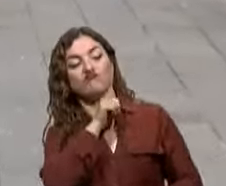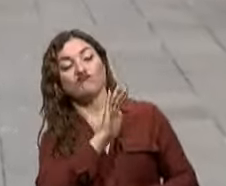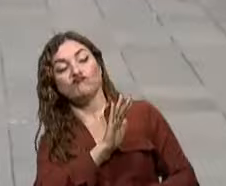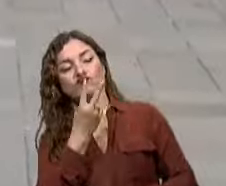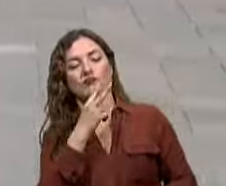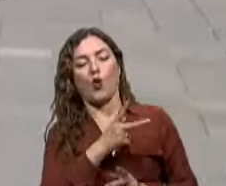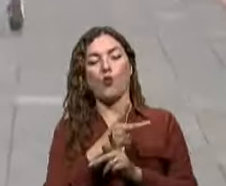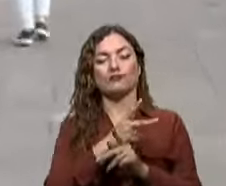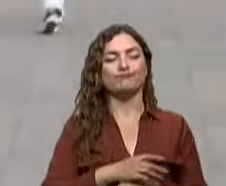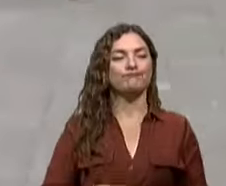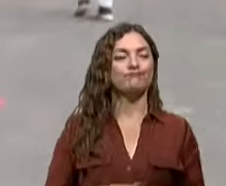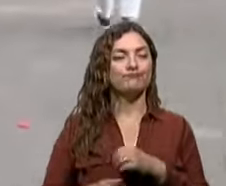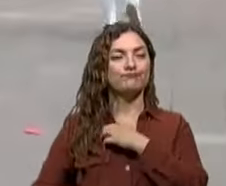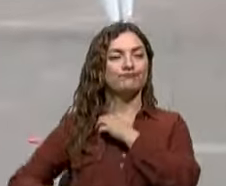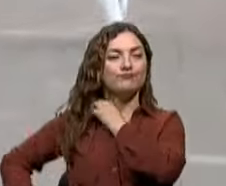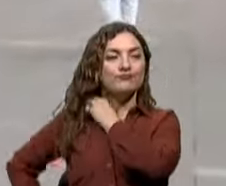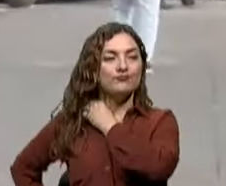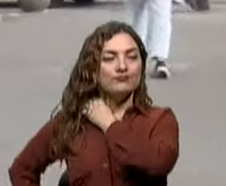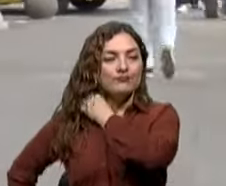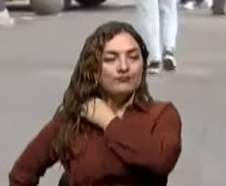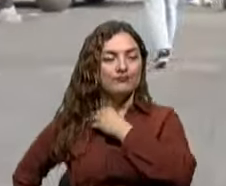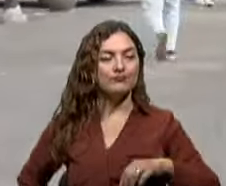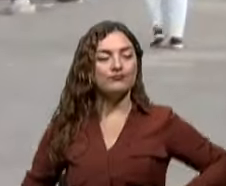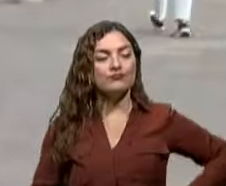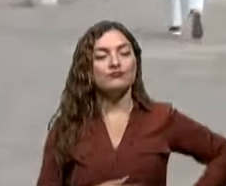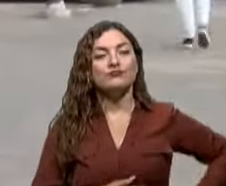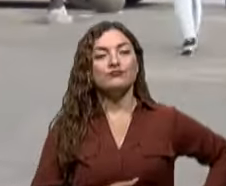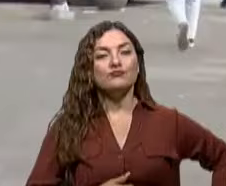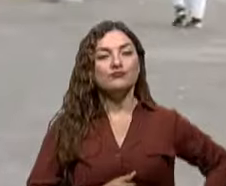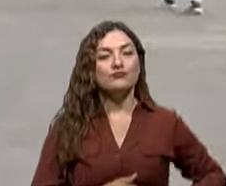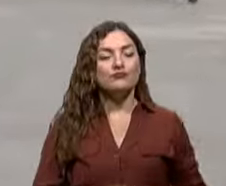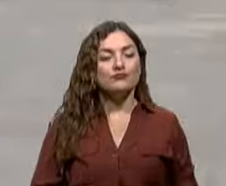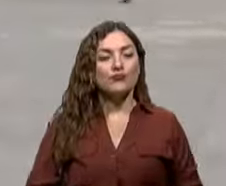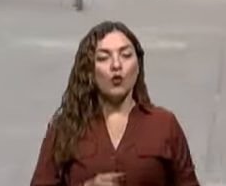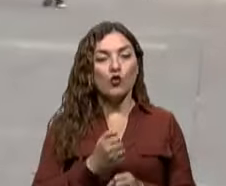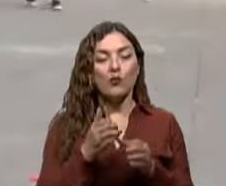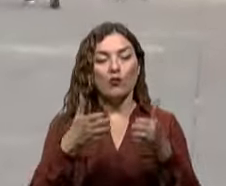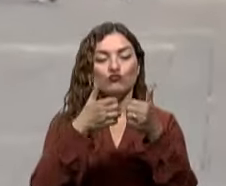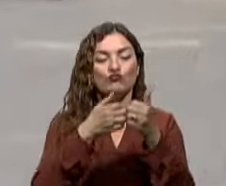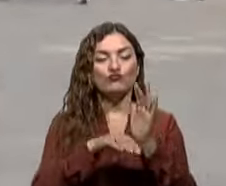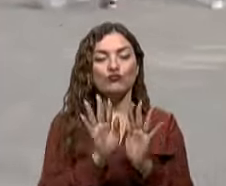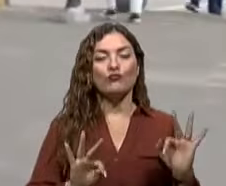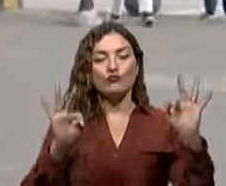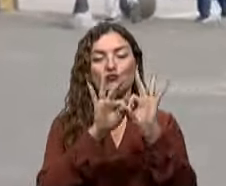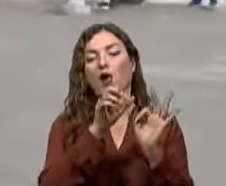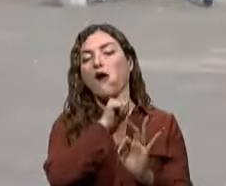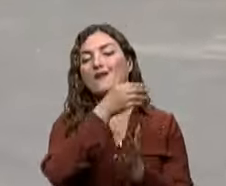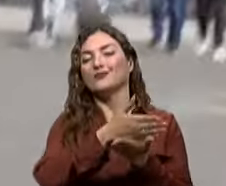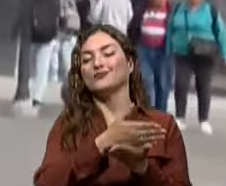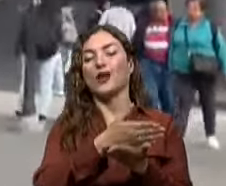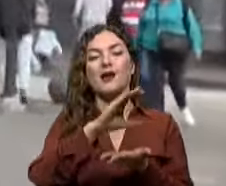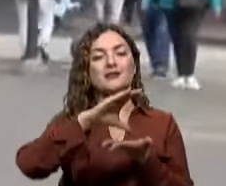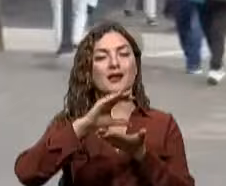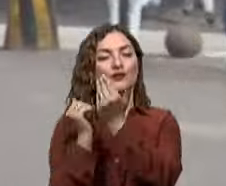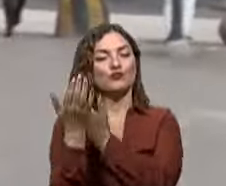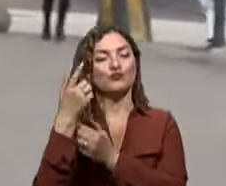delincuencia. Muchísimas gracias, ahí estamos escuchando el trabajo en conjunto, es importante para disuadir sobre todo el tema delictivo, sobre todo acá en el